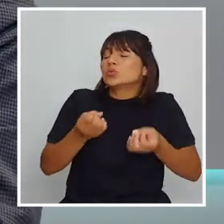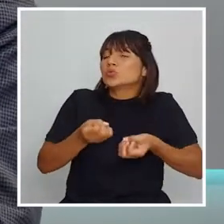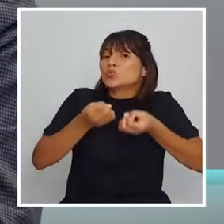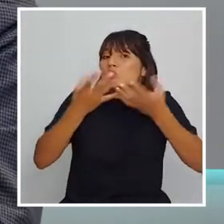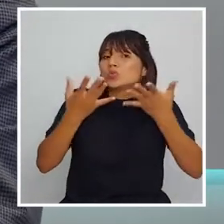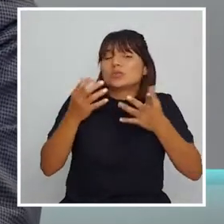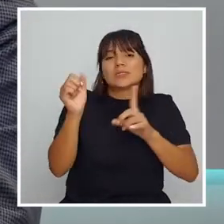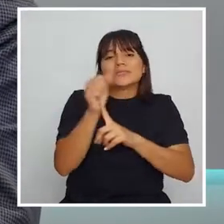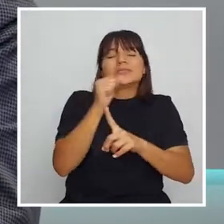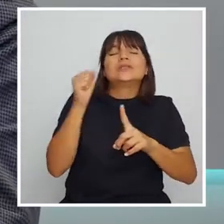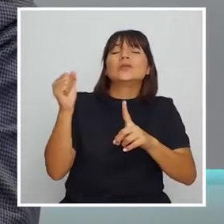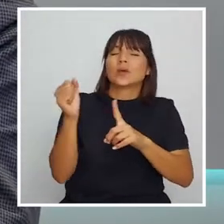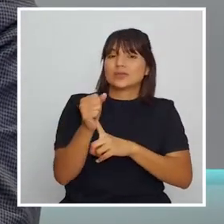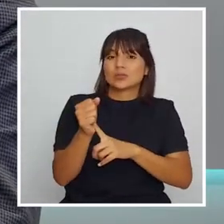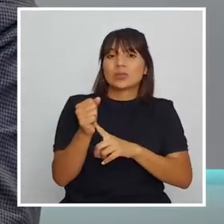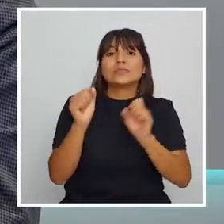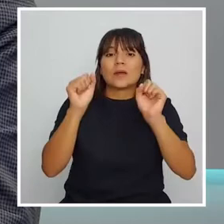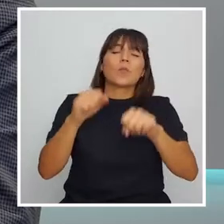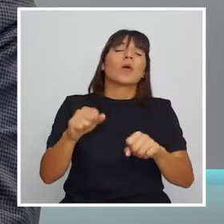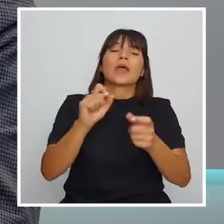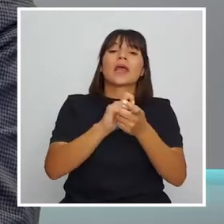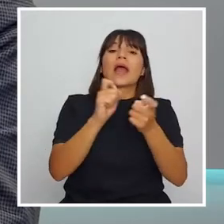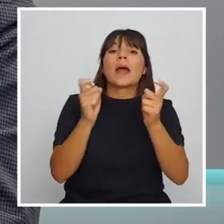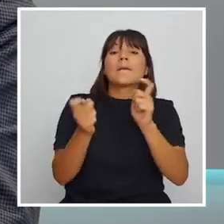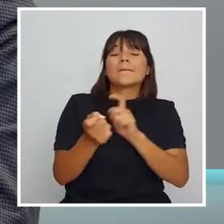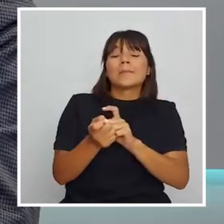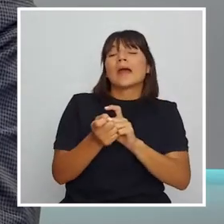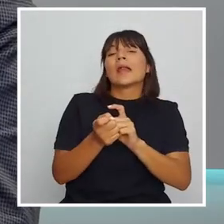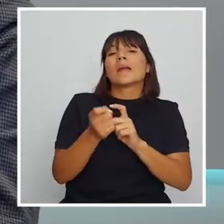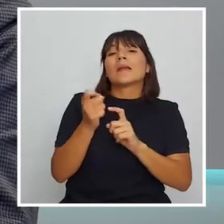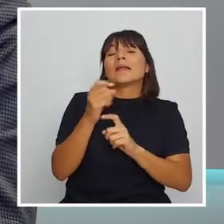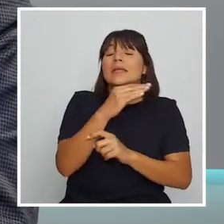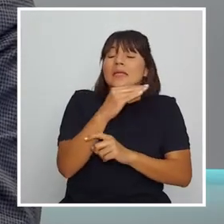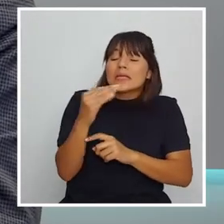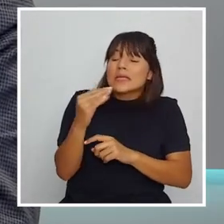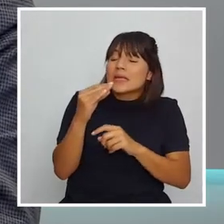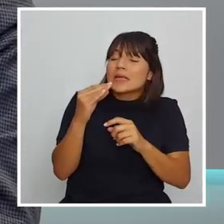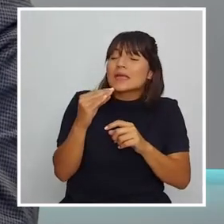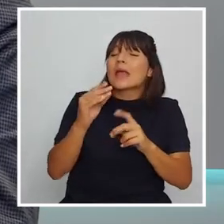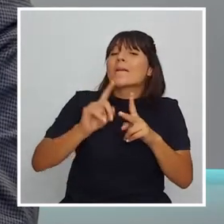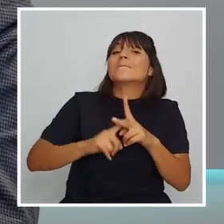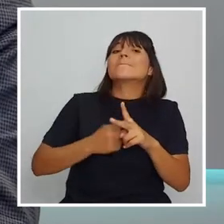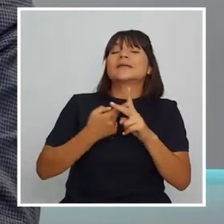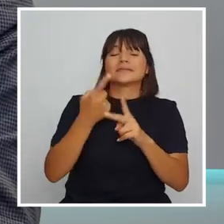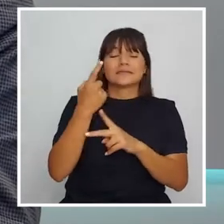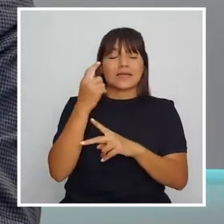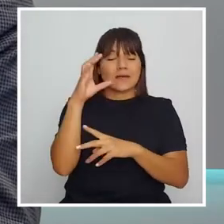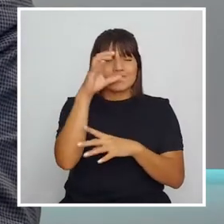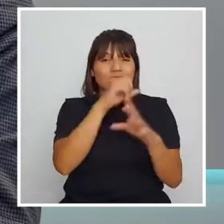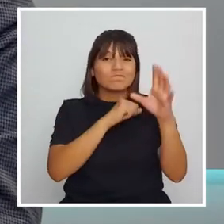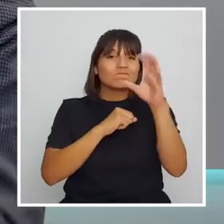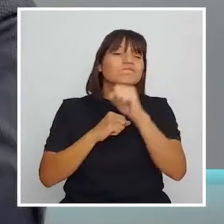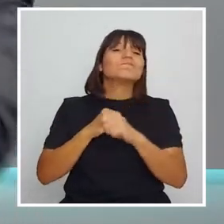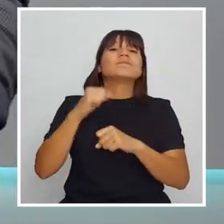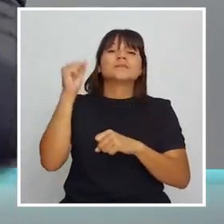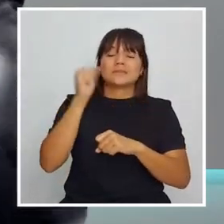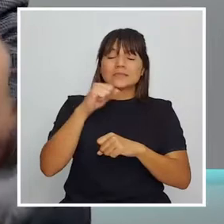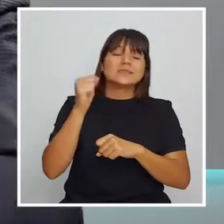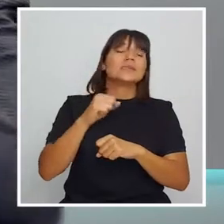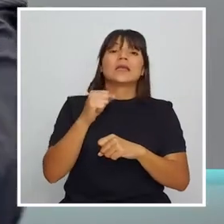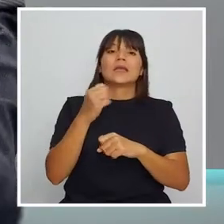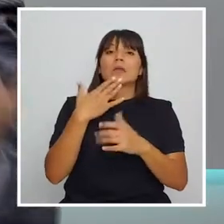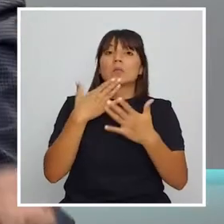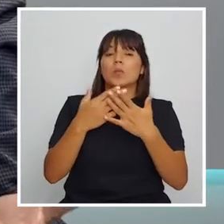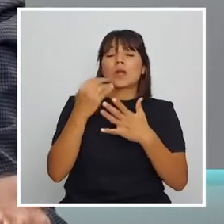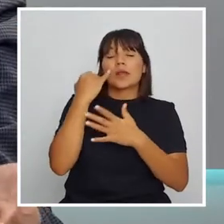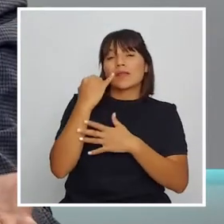de situaciones que uno podría echar mano y comienza a darse cuenta que sí es factible. Hombre, no para